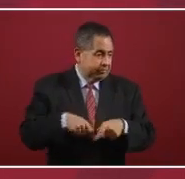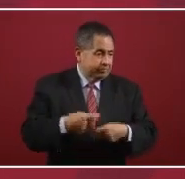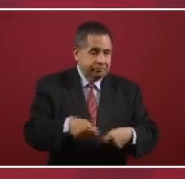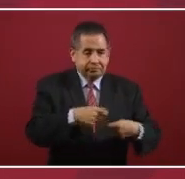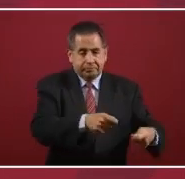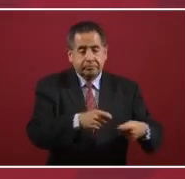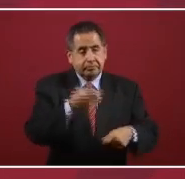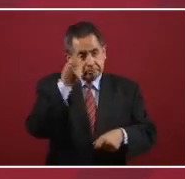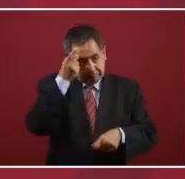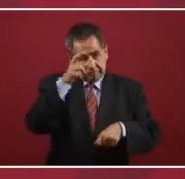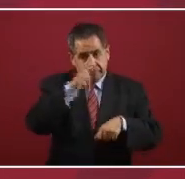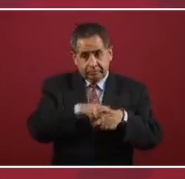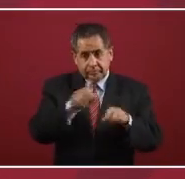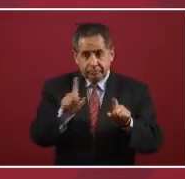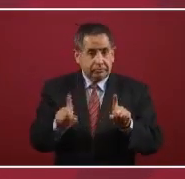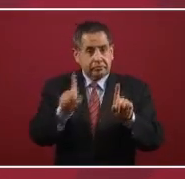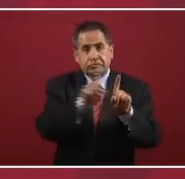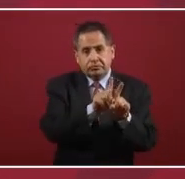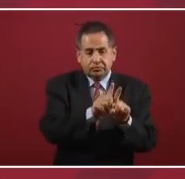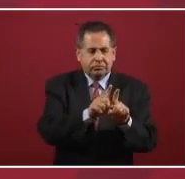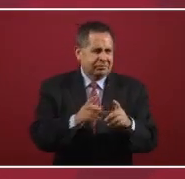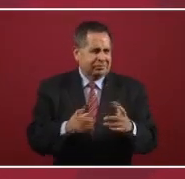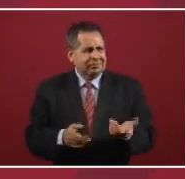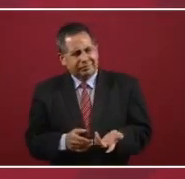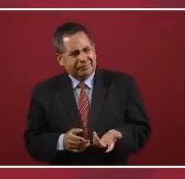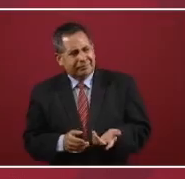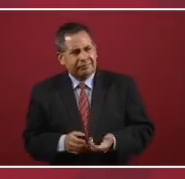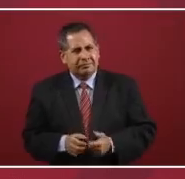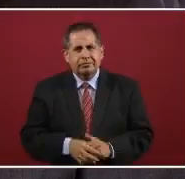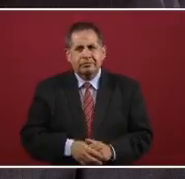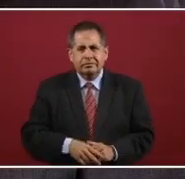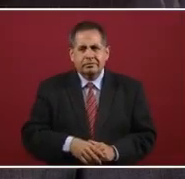de directores adjuntos.